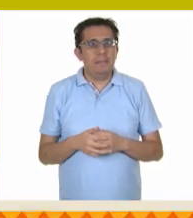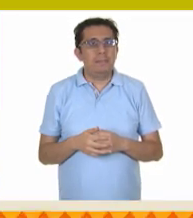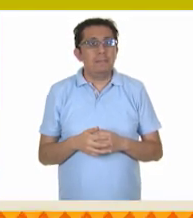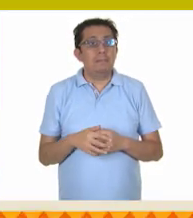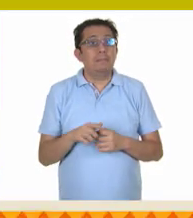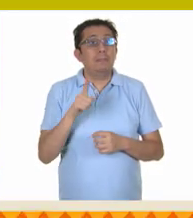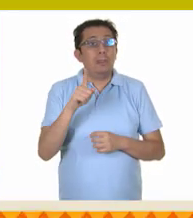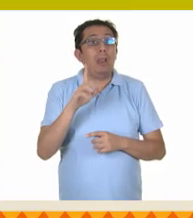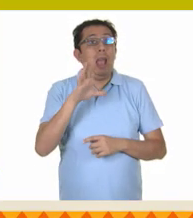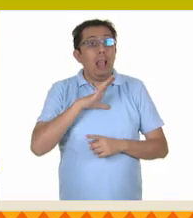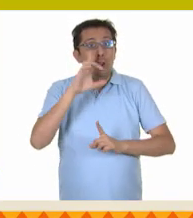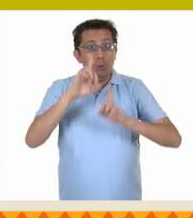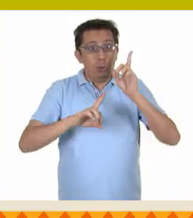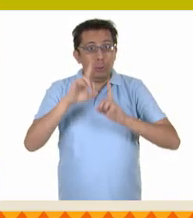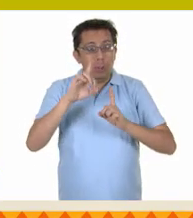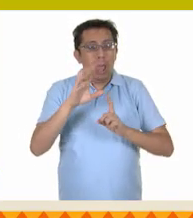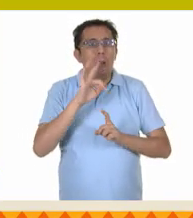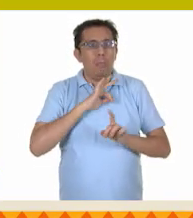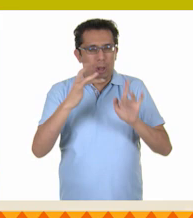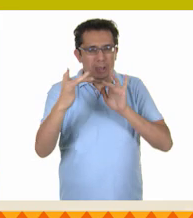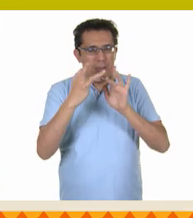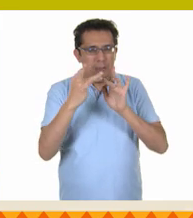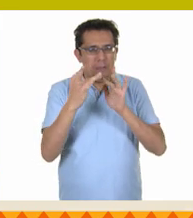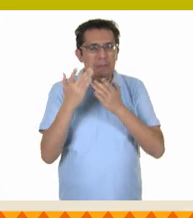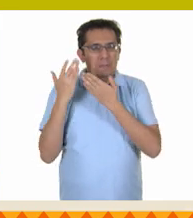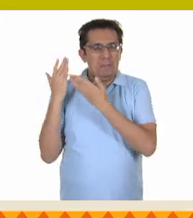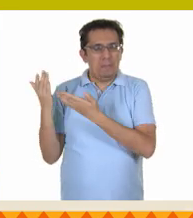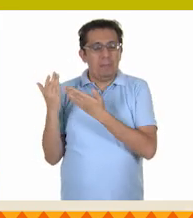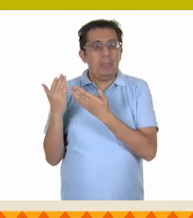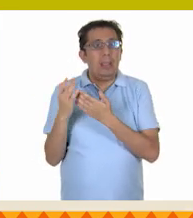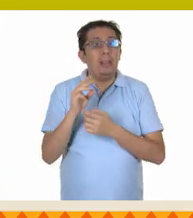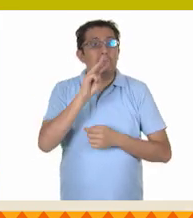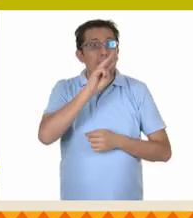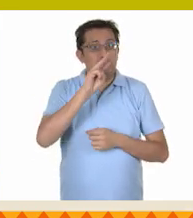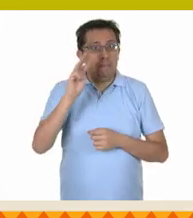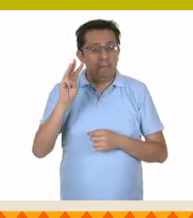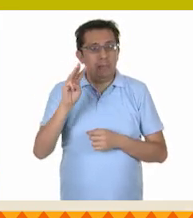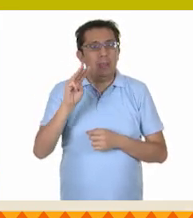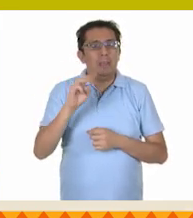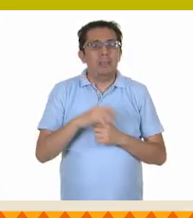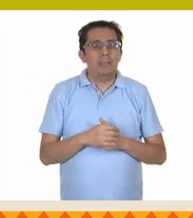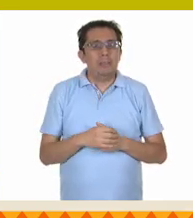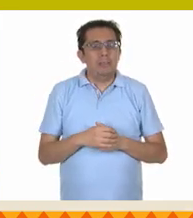Si tienes alguna duda, contáctanos. Página web